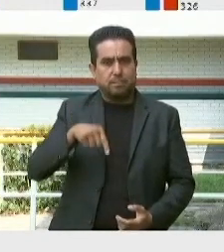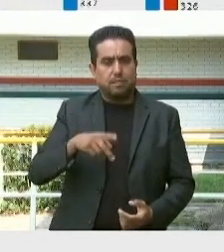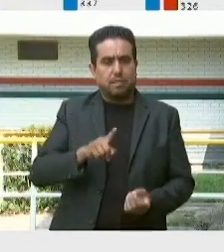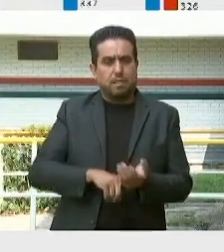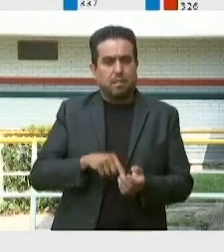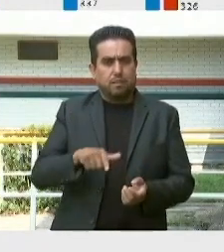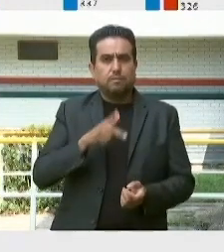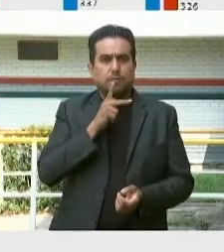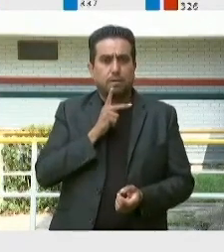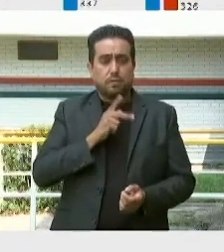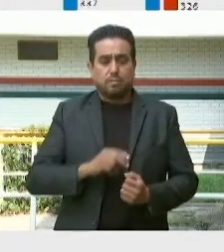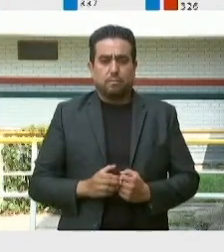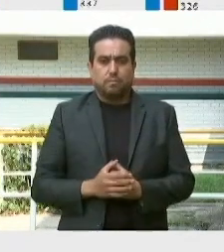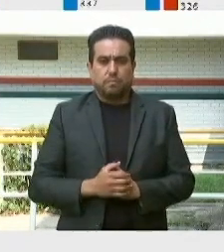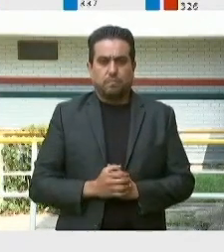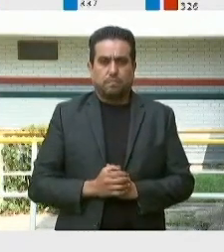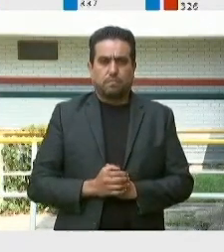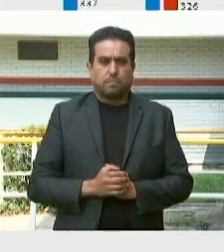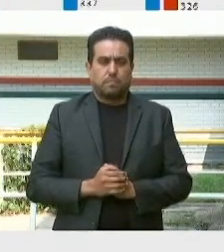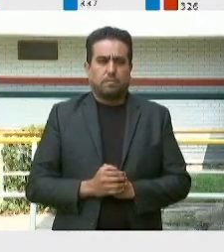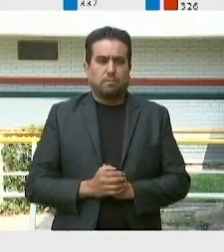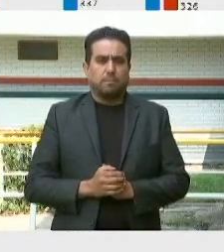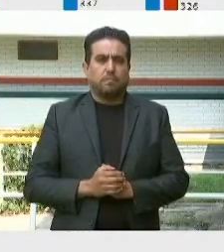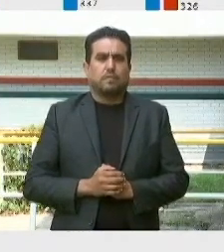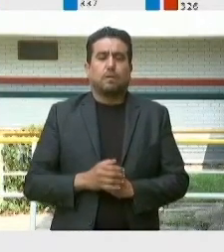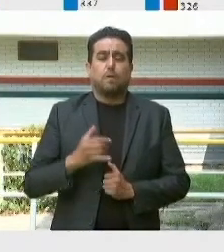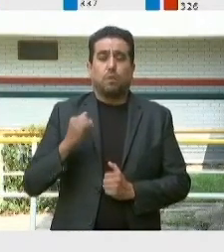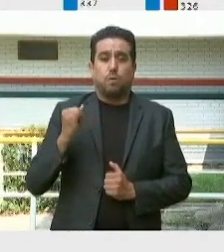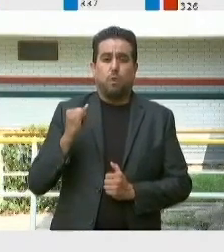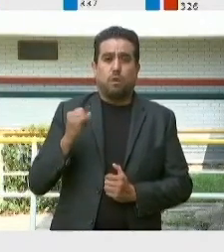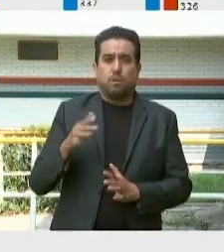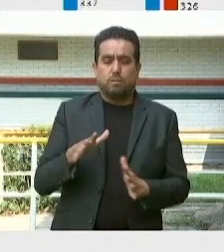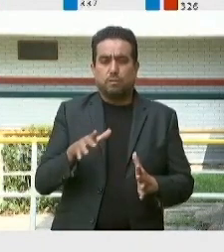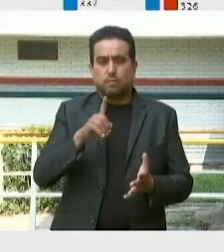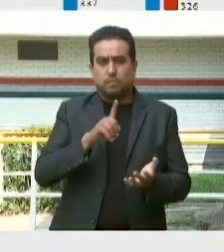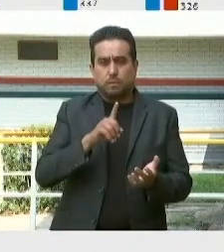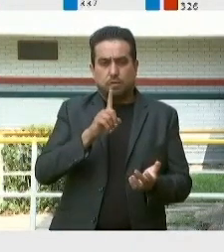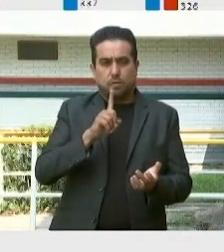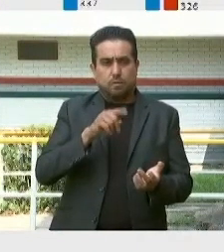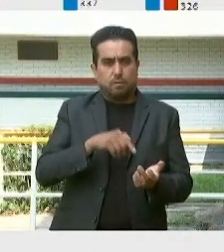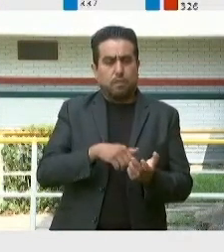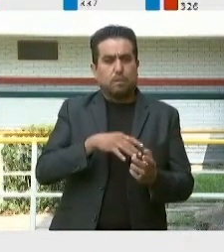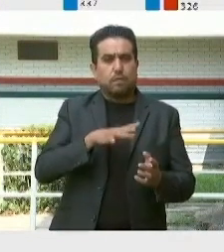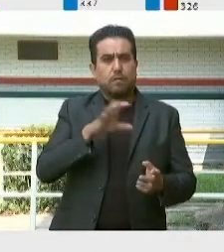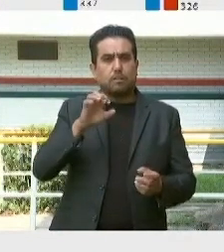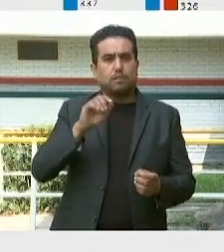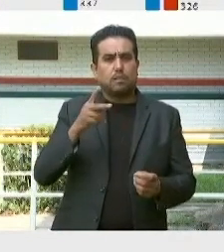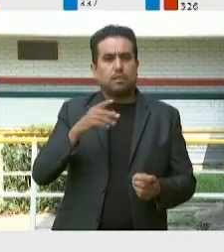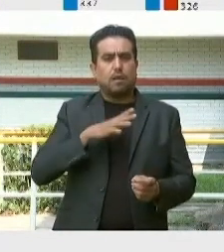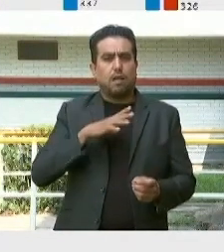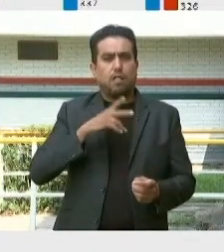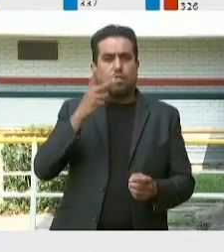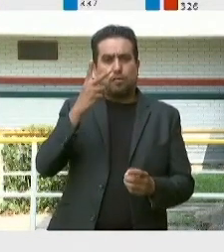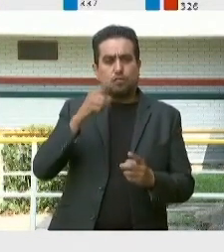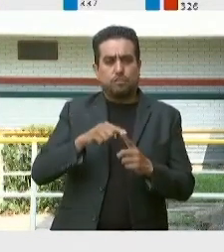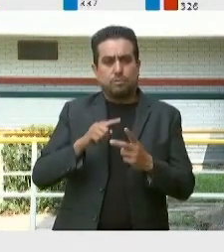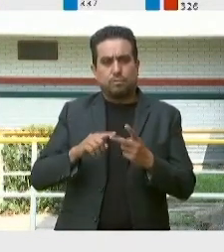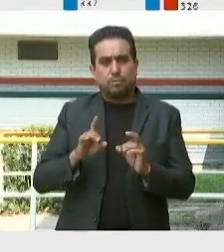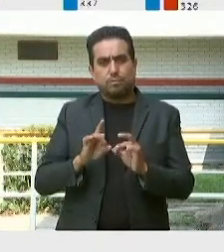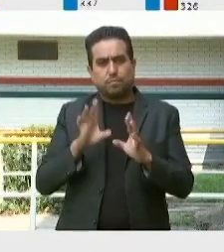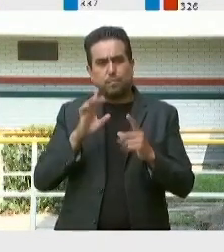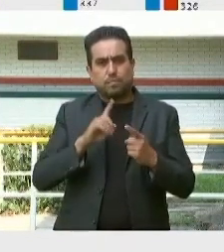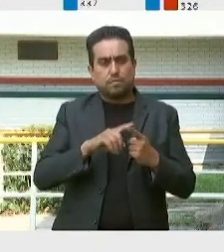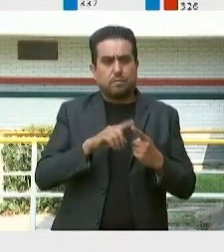en junio estuvimos en un promedio de 583.000 porque tuvimos dos sucesos el suceso